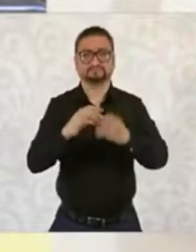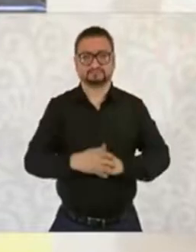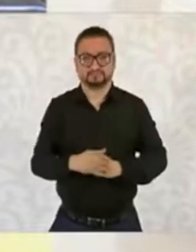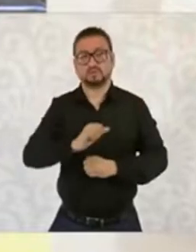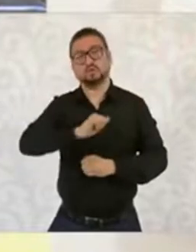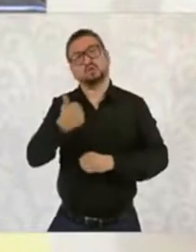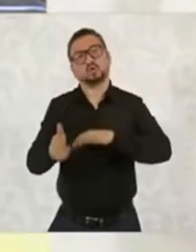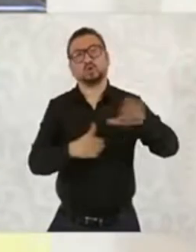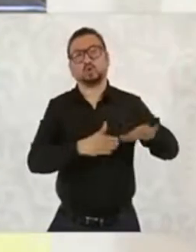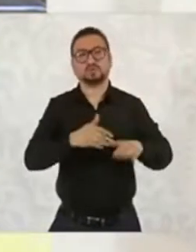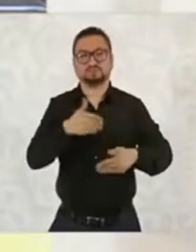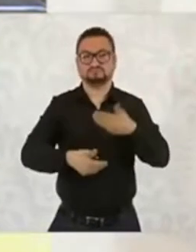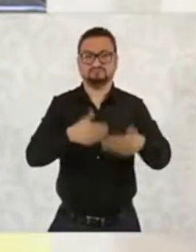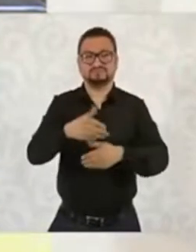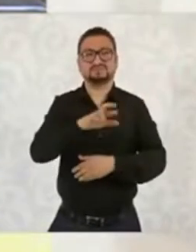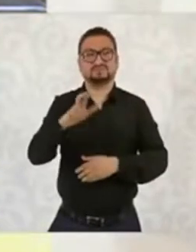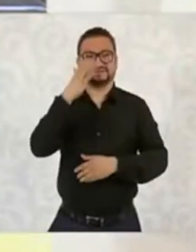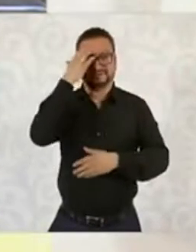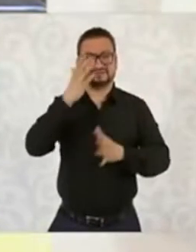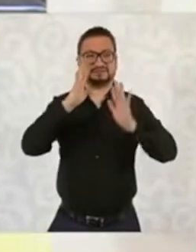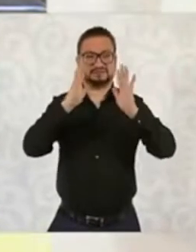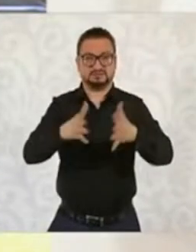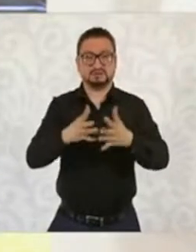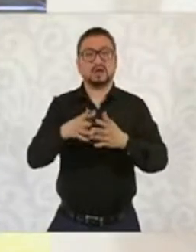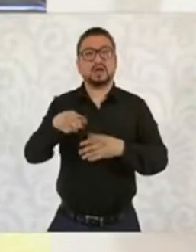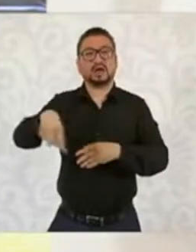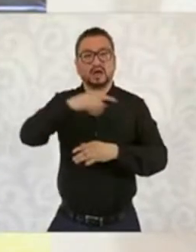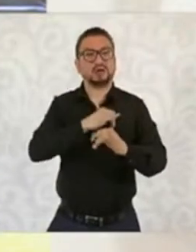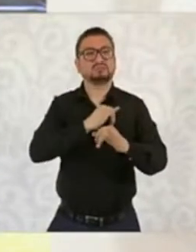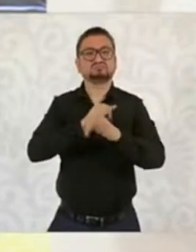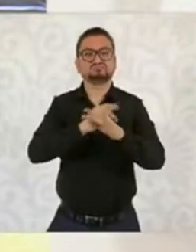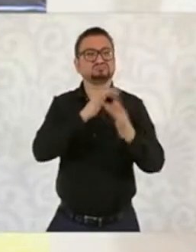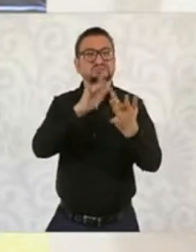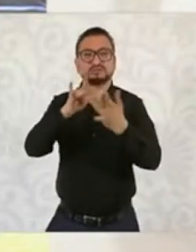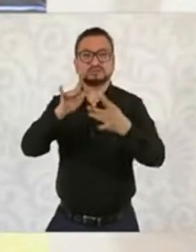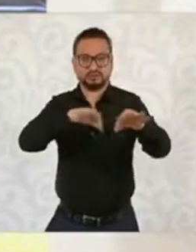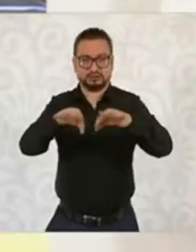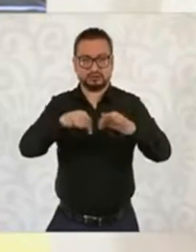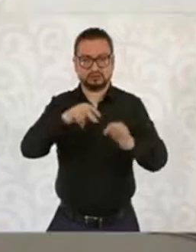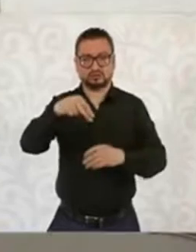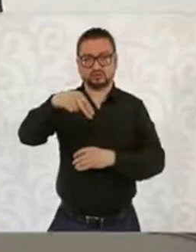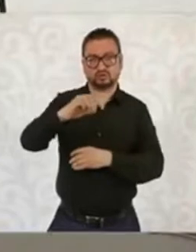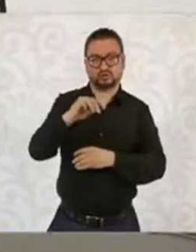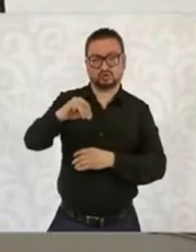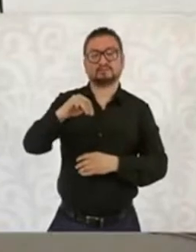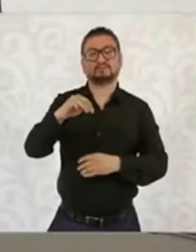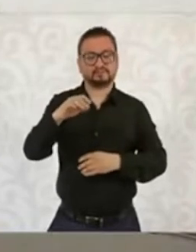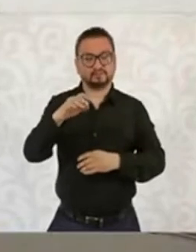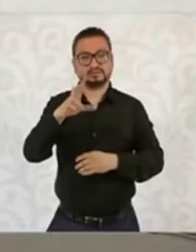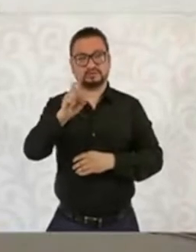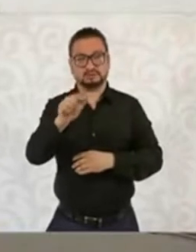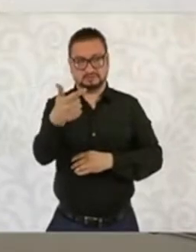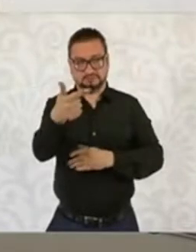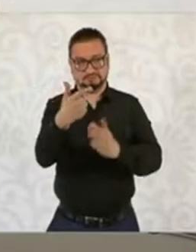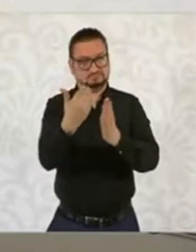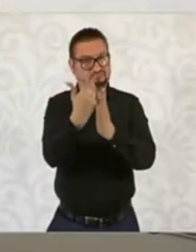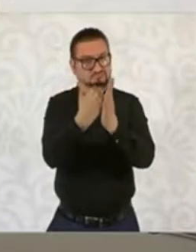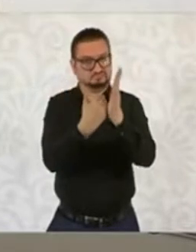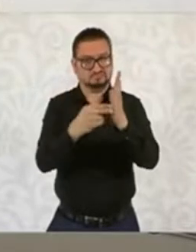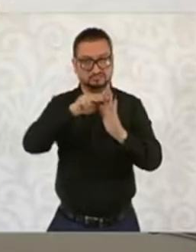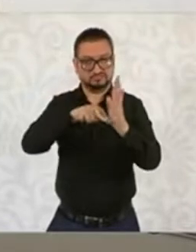otra, avanzamos en el reconocimiento del teletrabajo, esto con la NOM 37. Y bueno, pues estos son